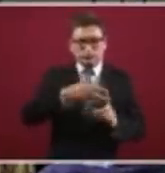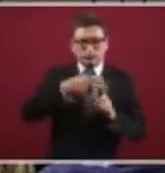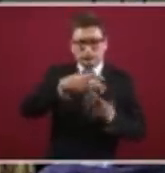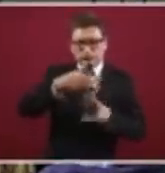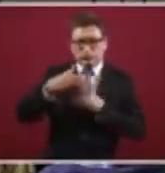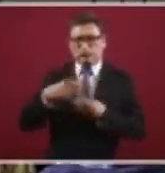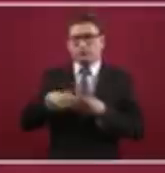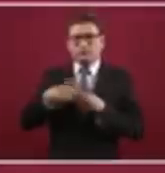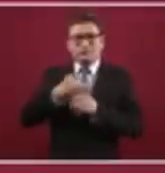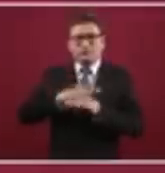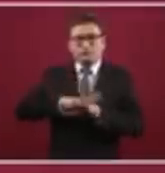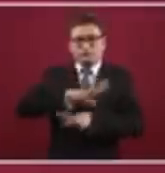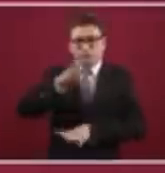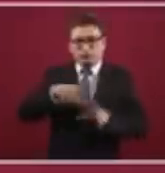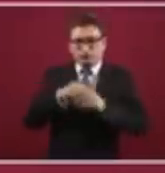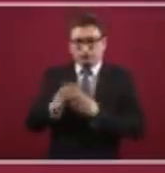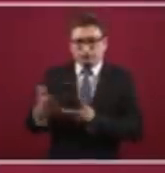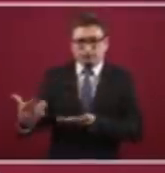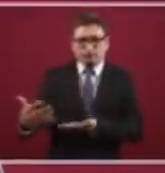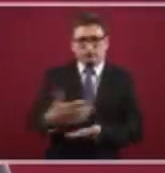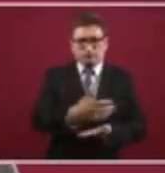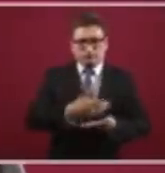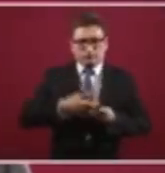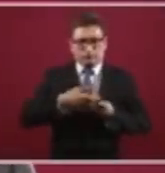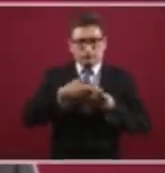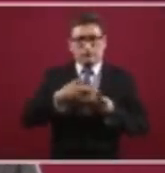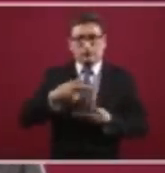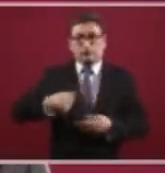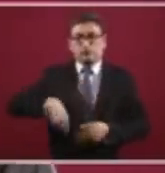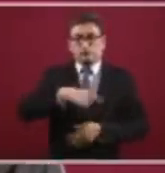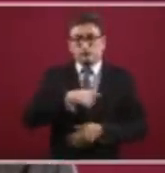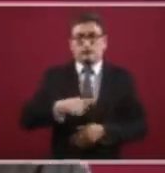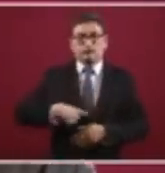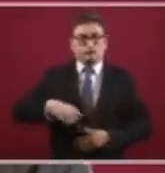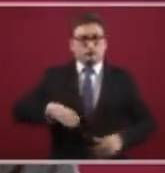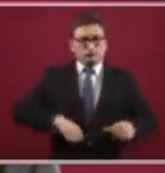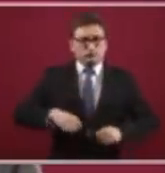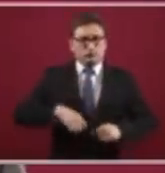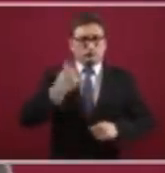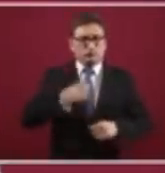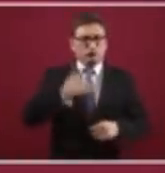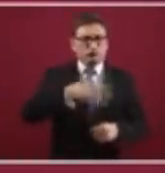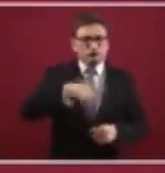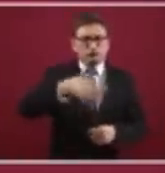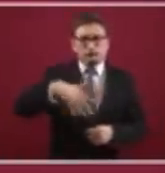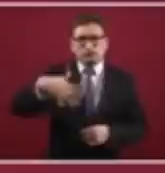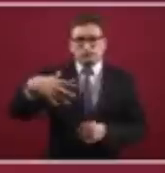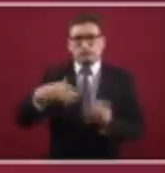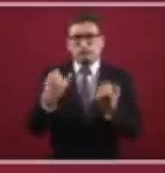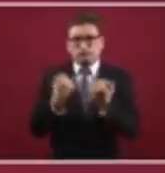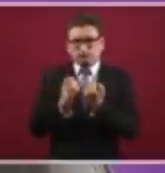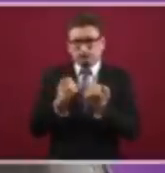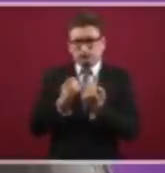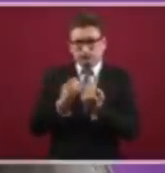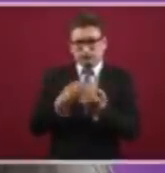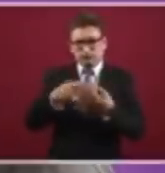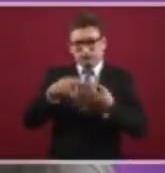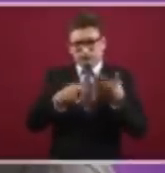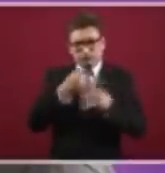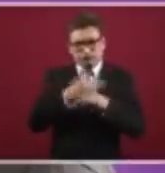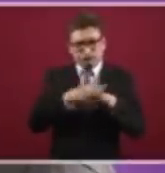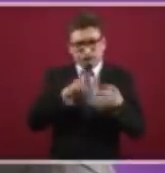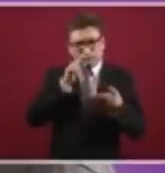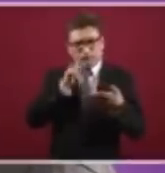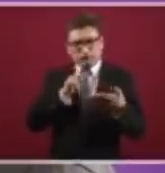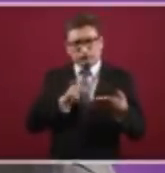donde no solamente hemos realizado actividades de búsqueda complementaria si no se han identificado diversas